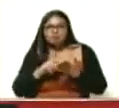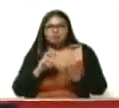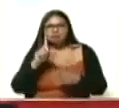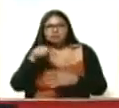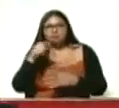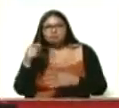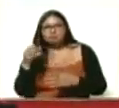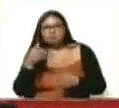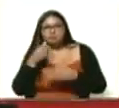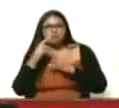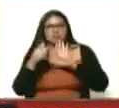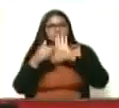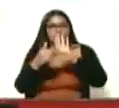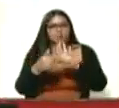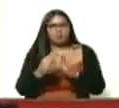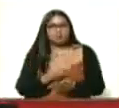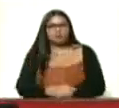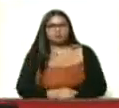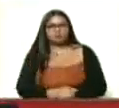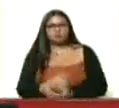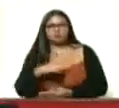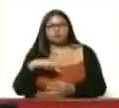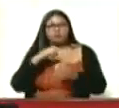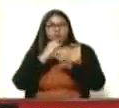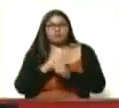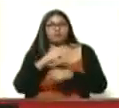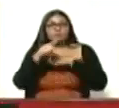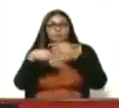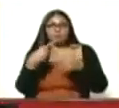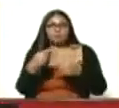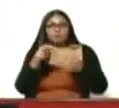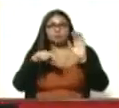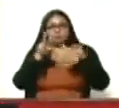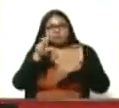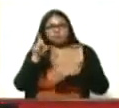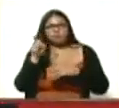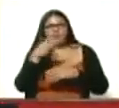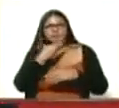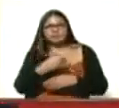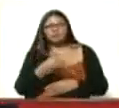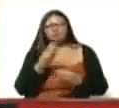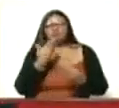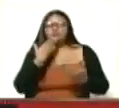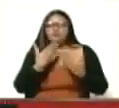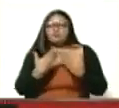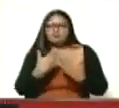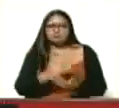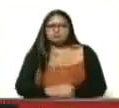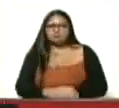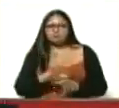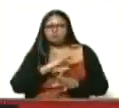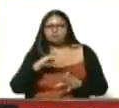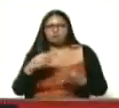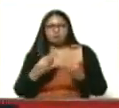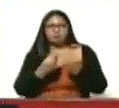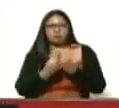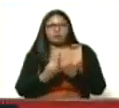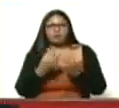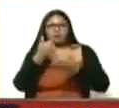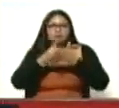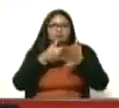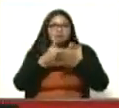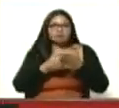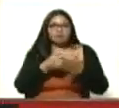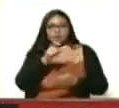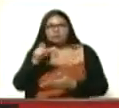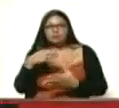temprano sale a la luz pública y eso es lo que esperamos que ocurra el próximo 12 de diciembre. Muchísimas gracias, Roy López, por habernos acompañado. Continúen con esa lucha. La gente que